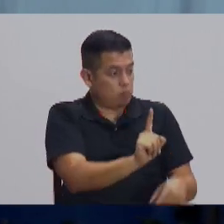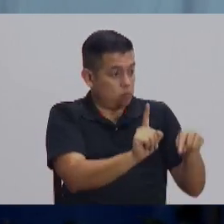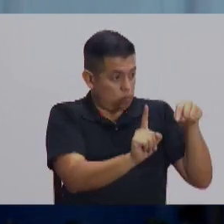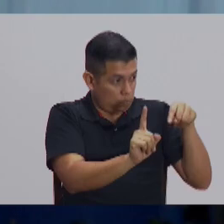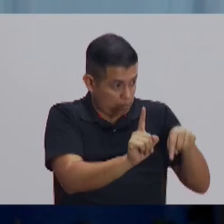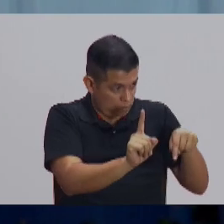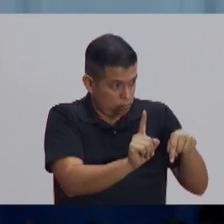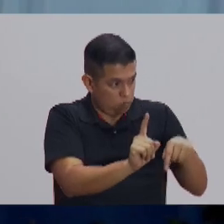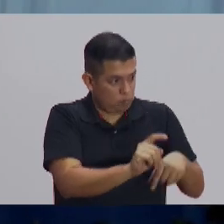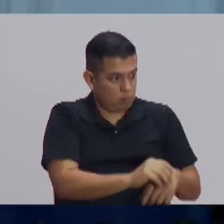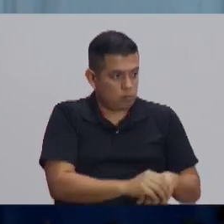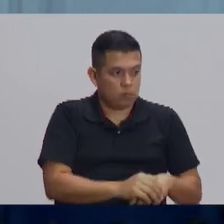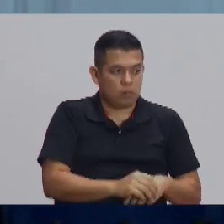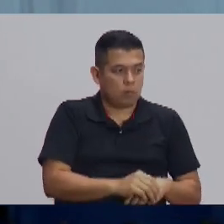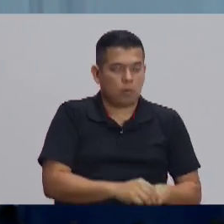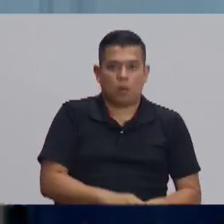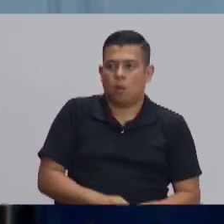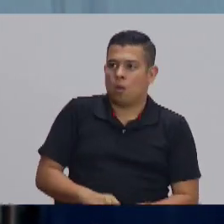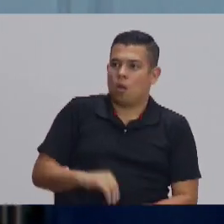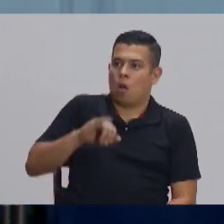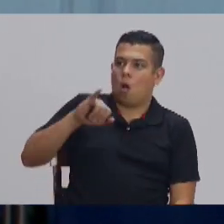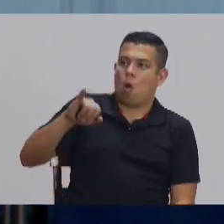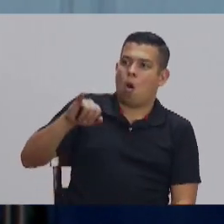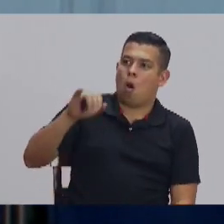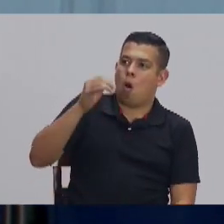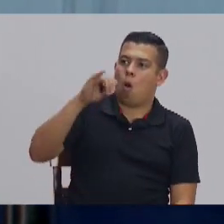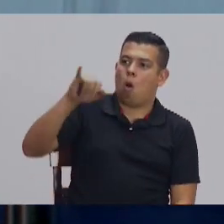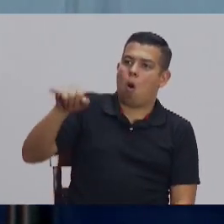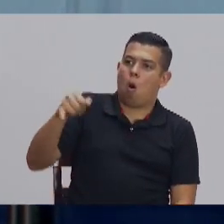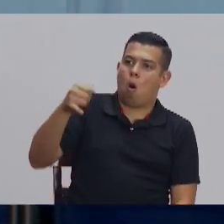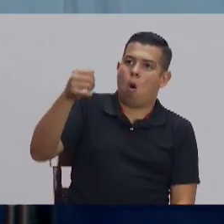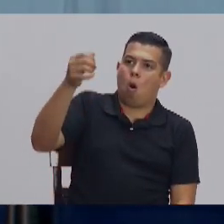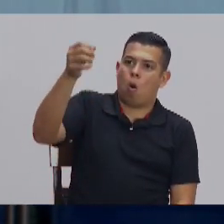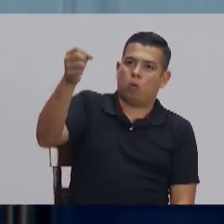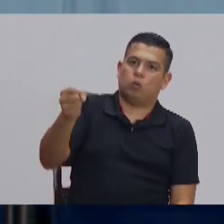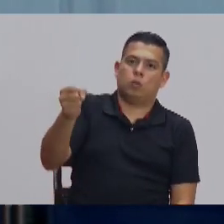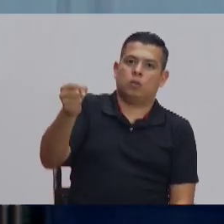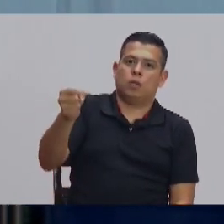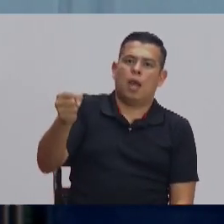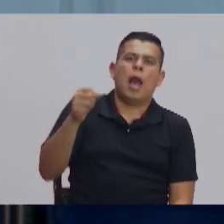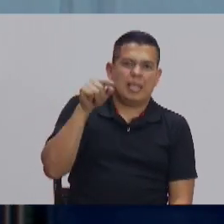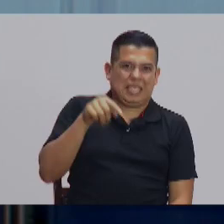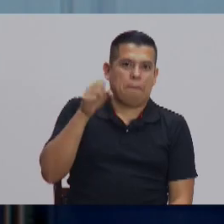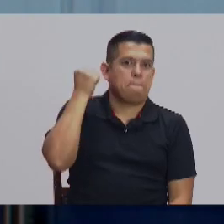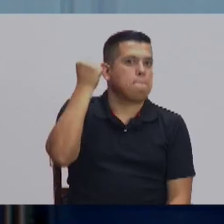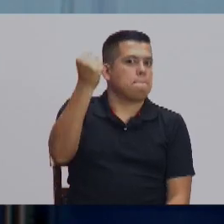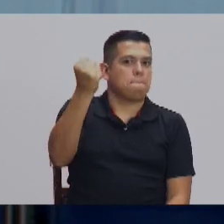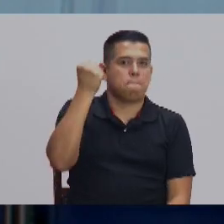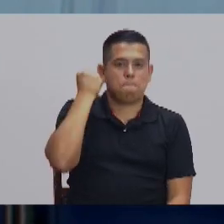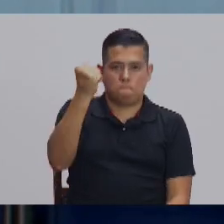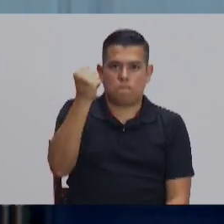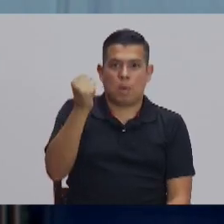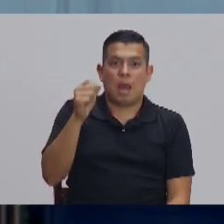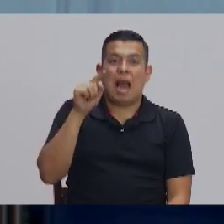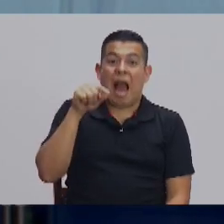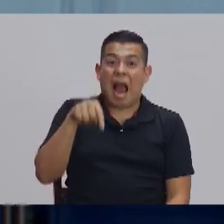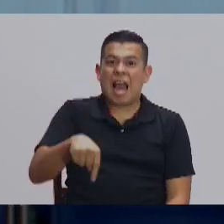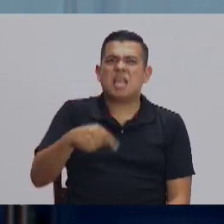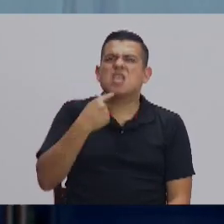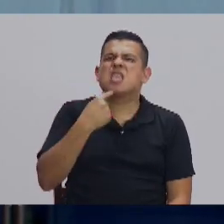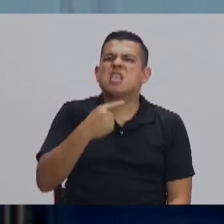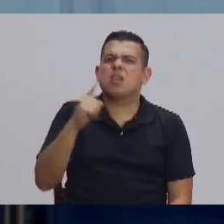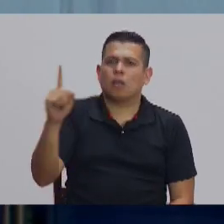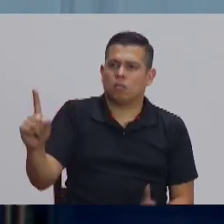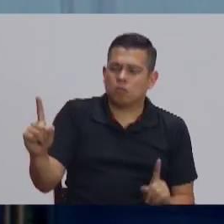josué punto hasta ahí esto es importantísimo porque hermana para ti porque a quien se encontró